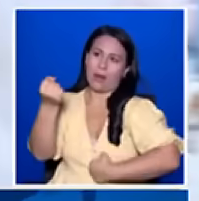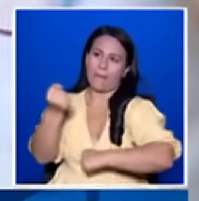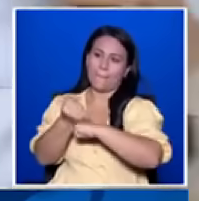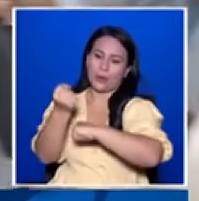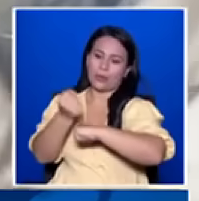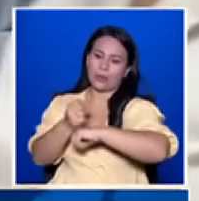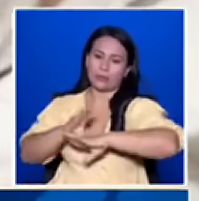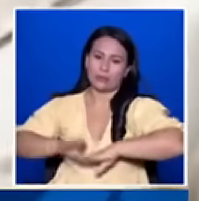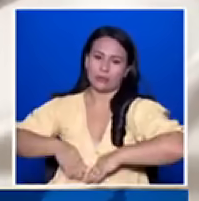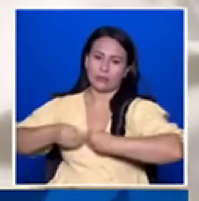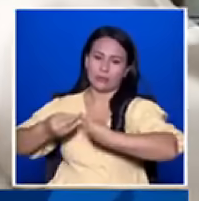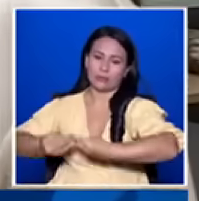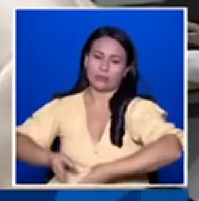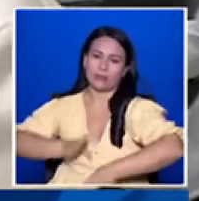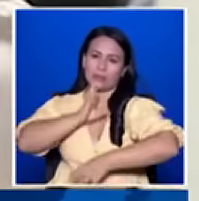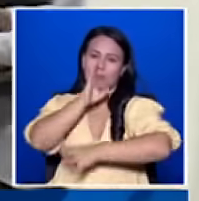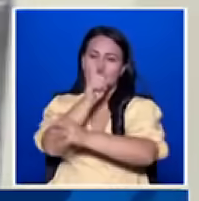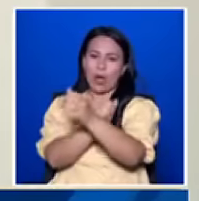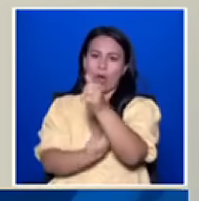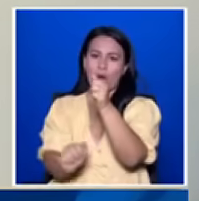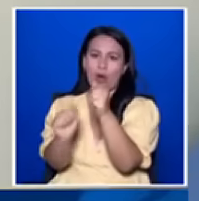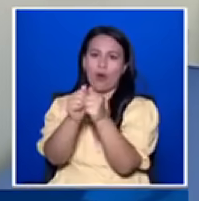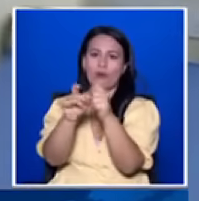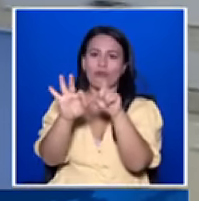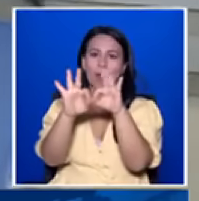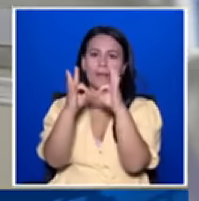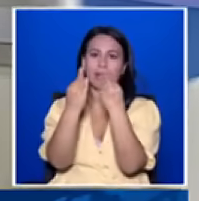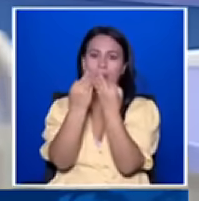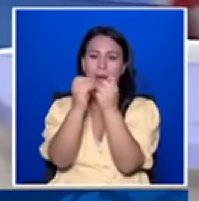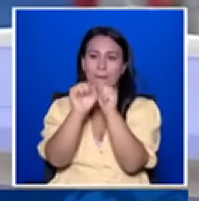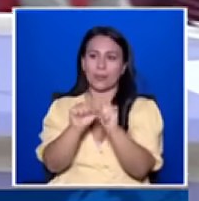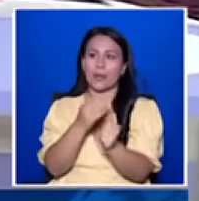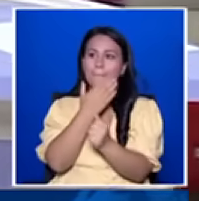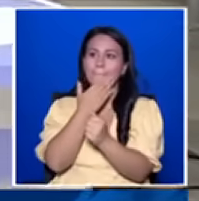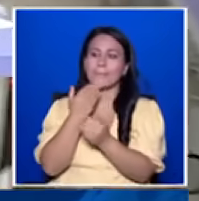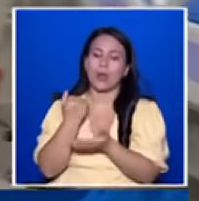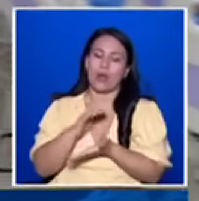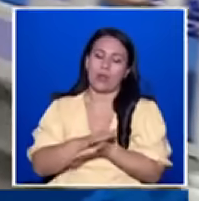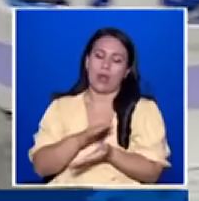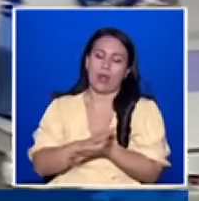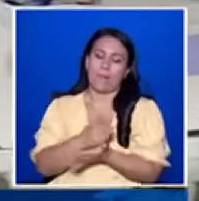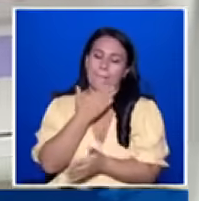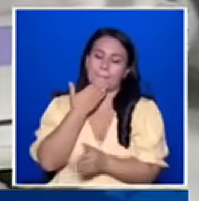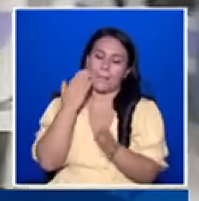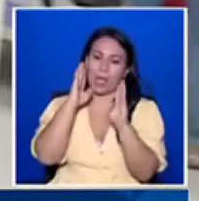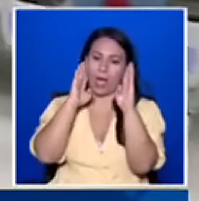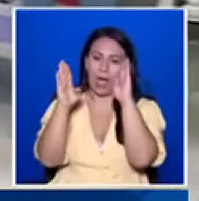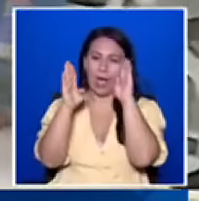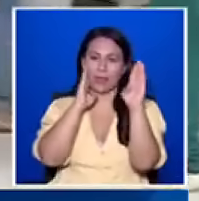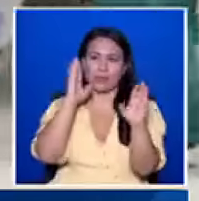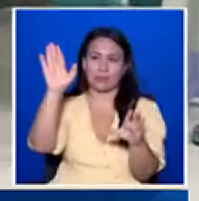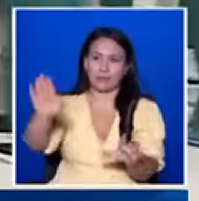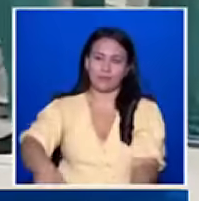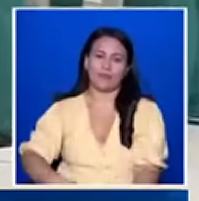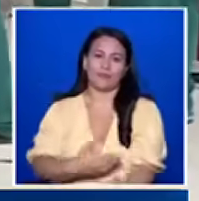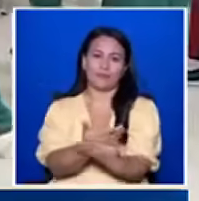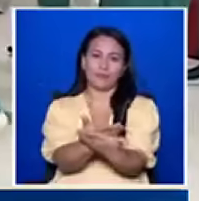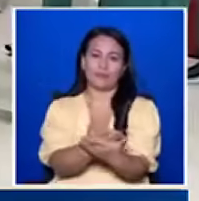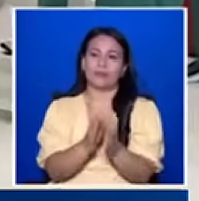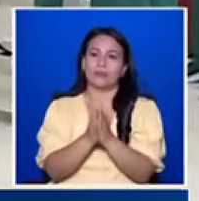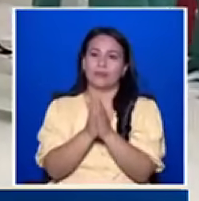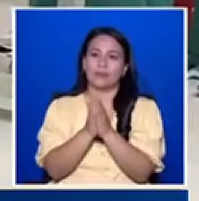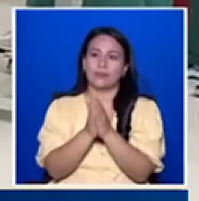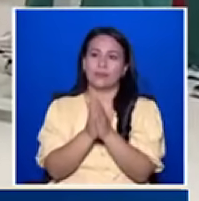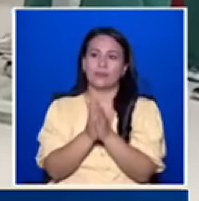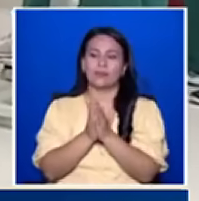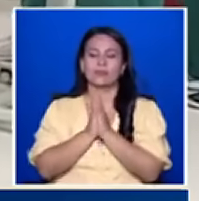obviamente una cobertura siempre con un familiar, y por lo tanto para que tengan un mejor confort y obviamente una mejor atención, hemos hecho esta inversión. Doctor, y hablando